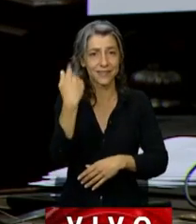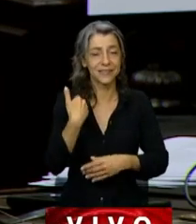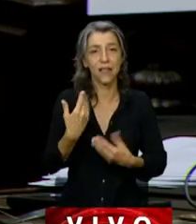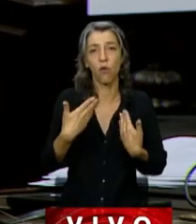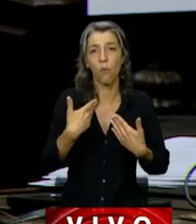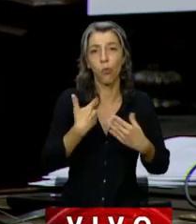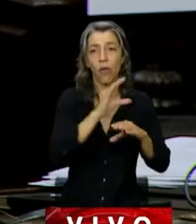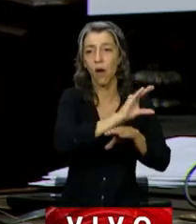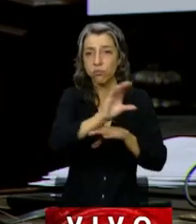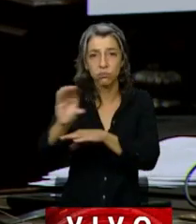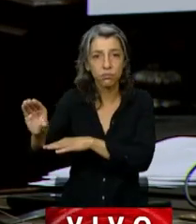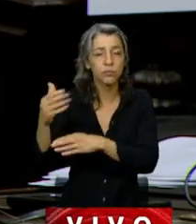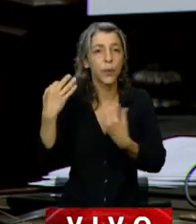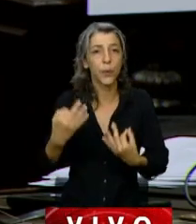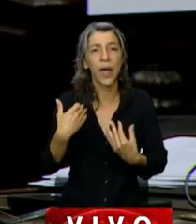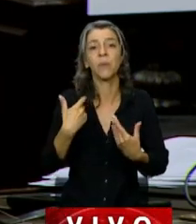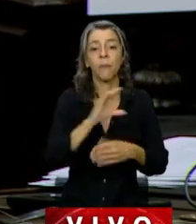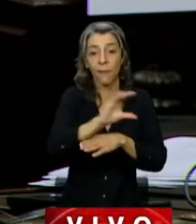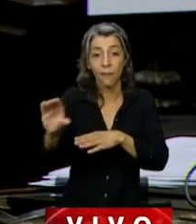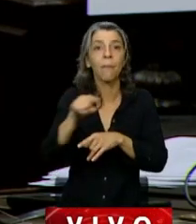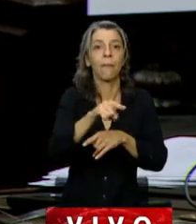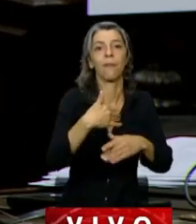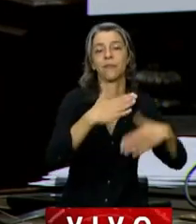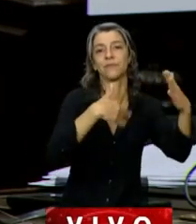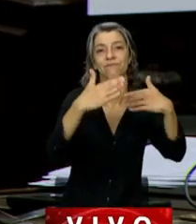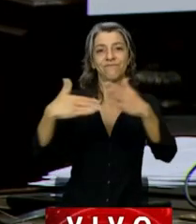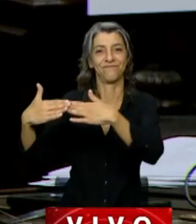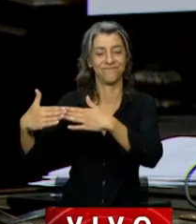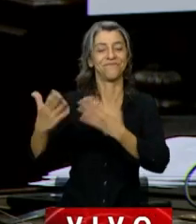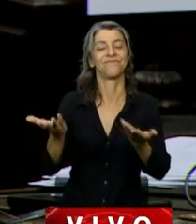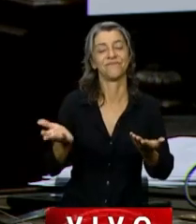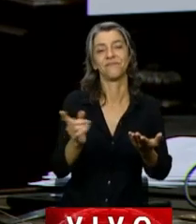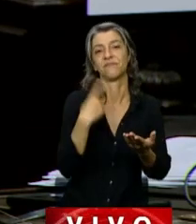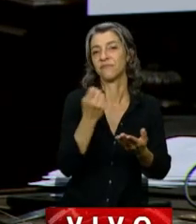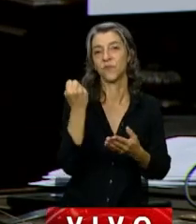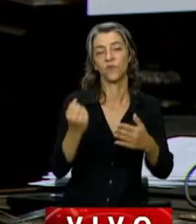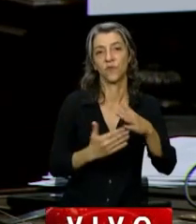reclamamos desde las provincias al Estado es la inversión en infraestructura, que es tan necesaria para